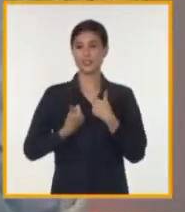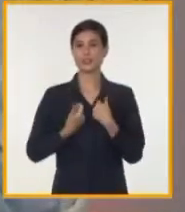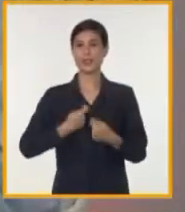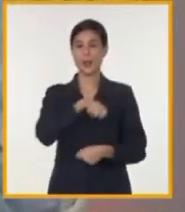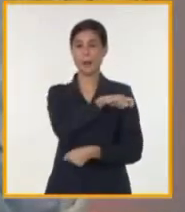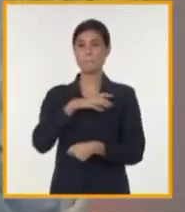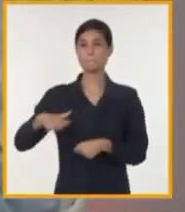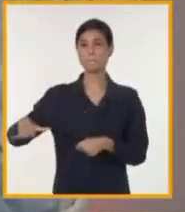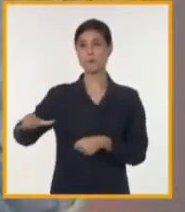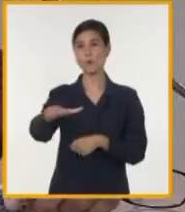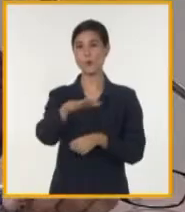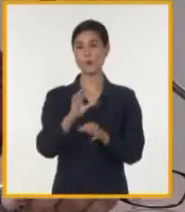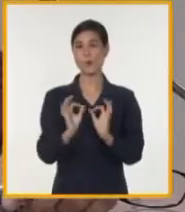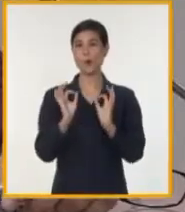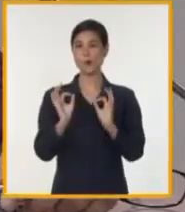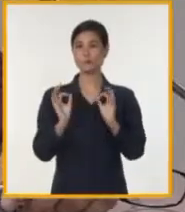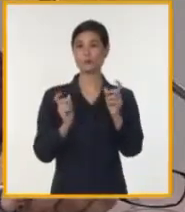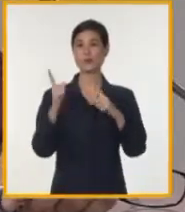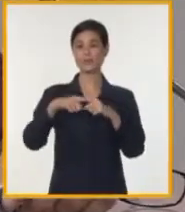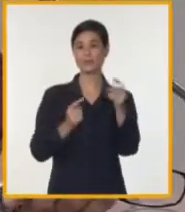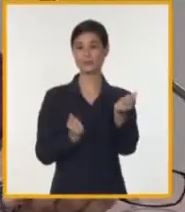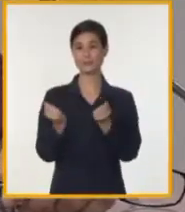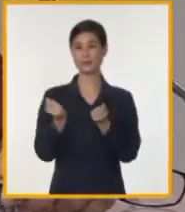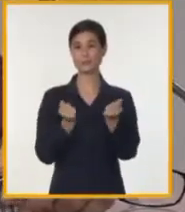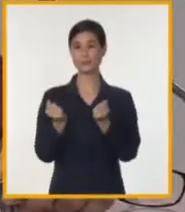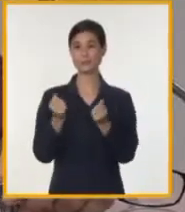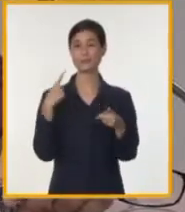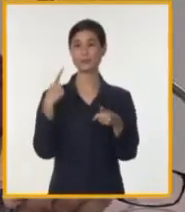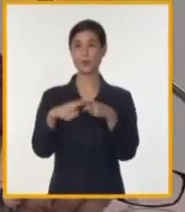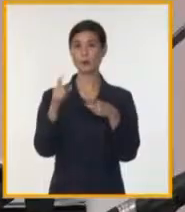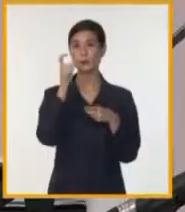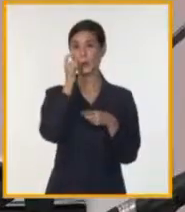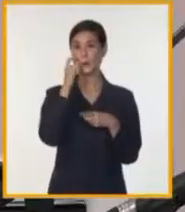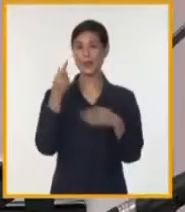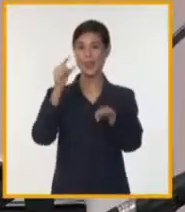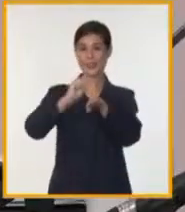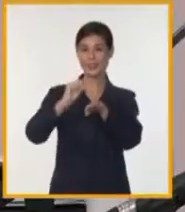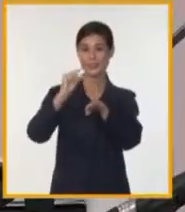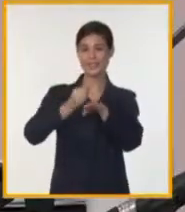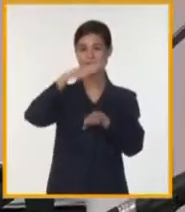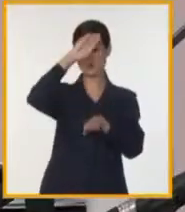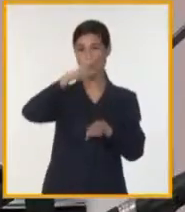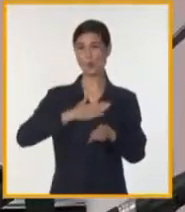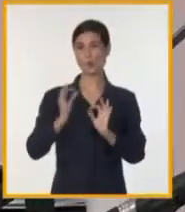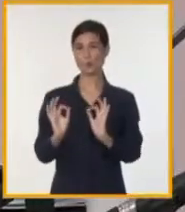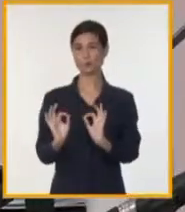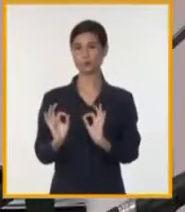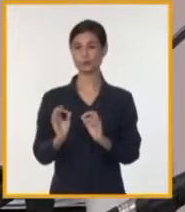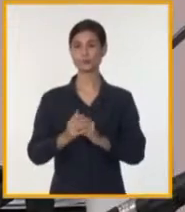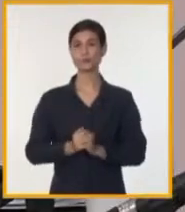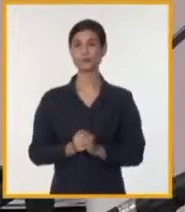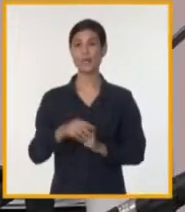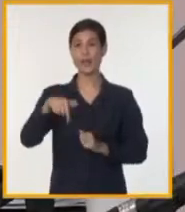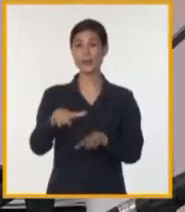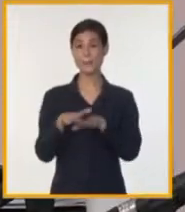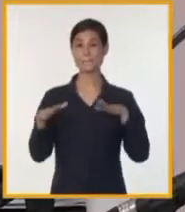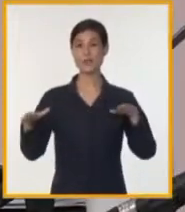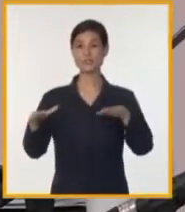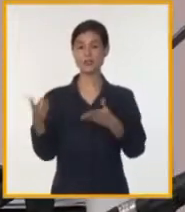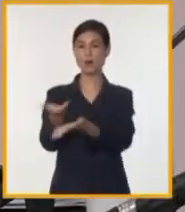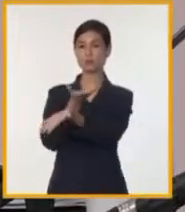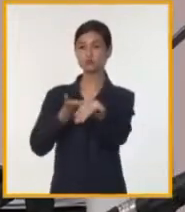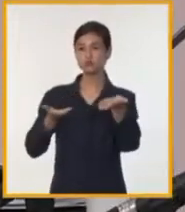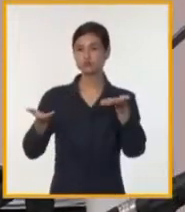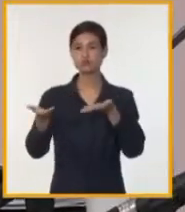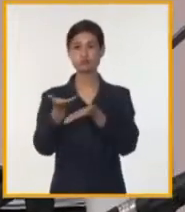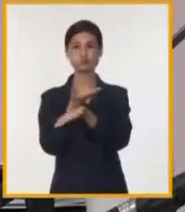Jaime Morera Esteves, director general de la empresa Taxi Cuba. Con ellos estaremos compartiendo nuestra mesa redonda de hoy,